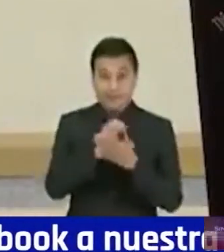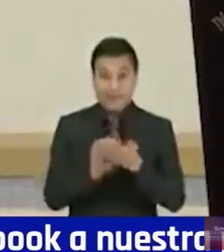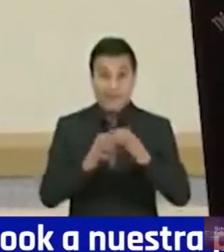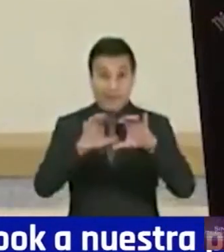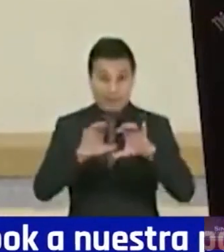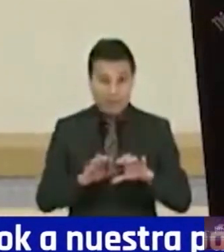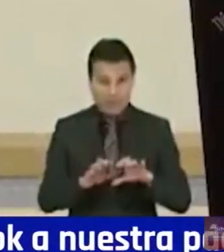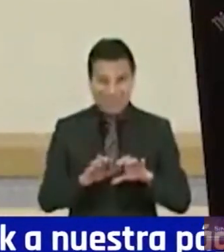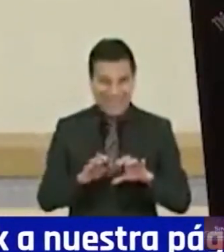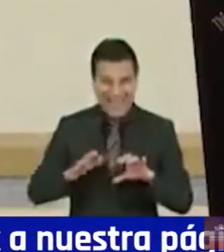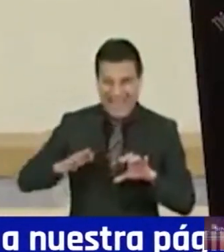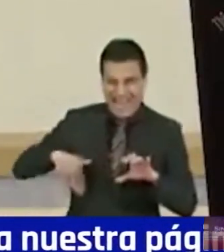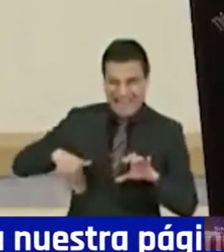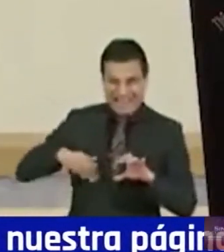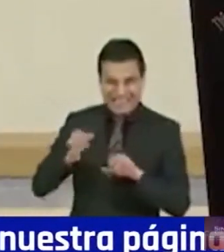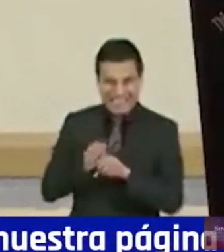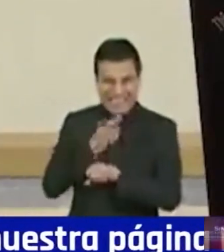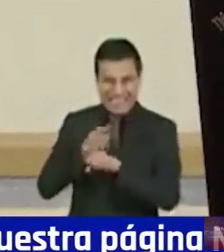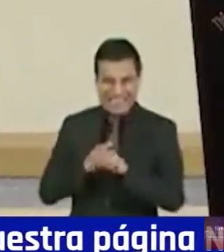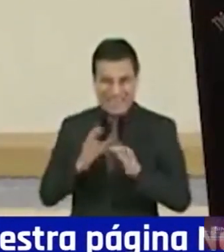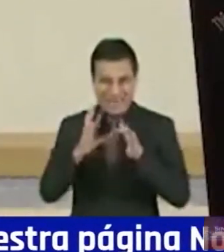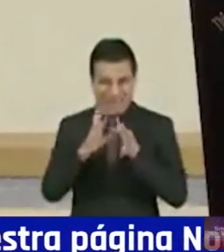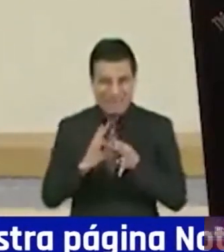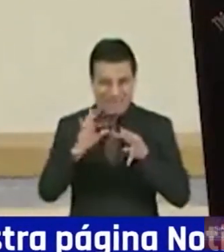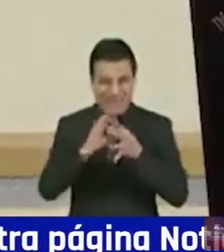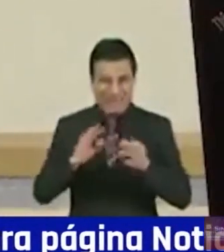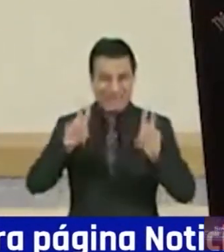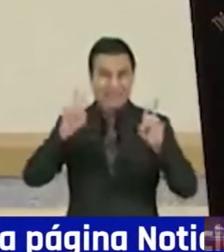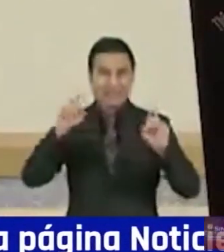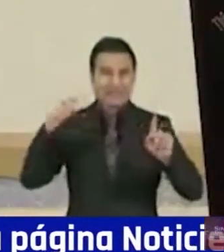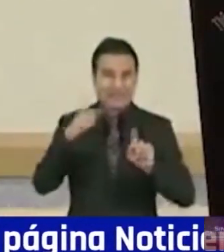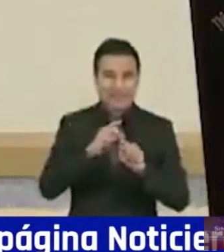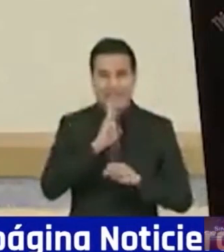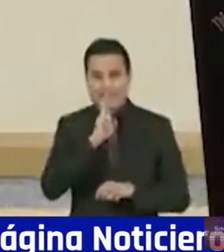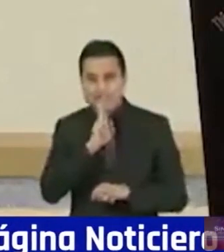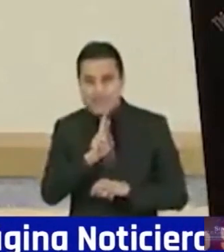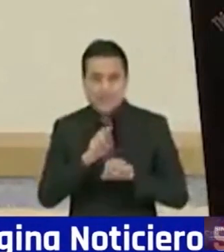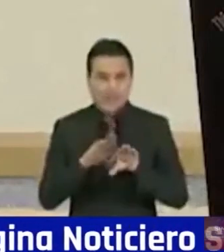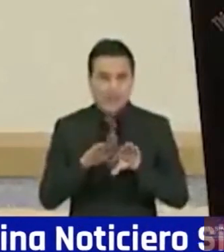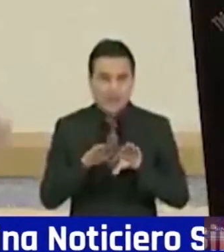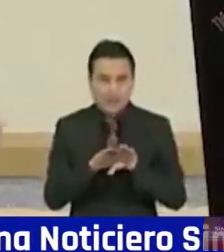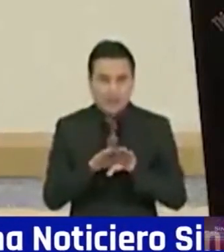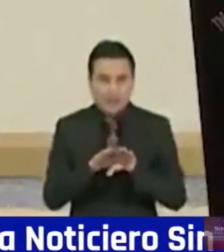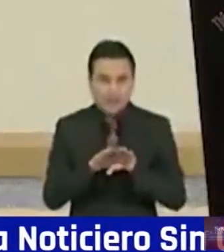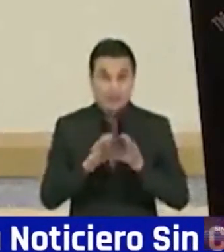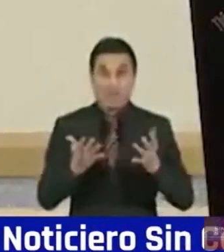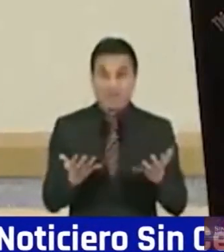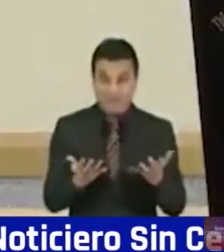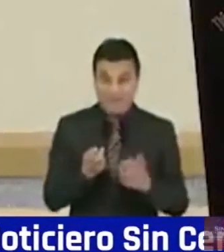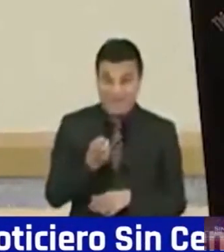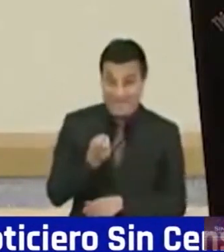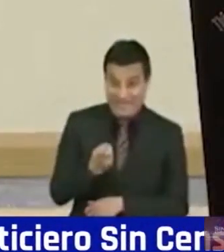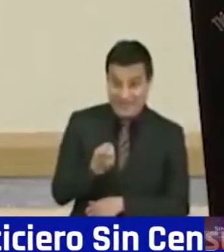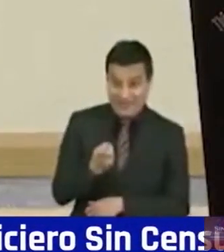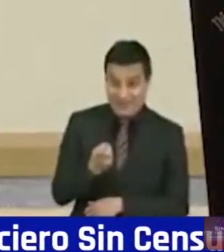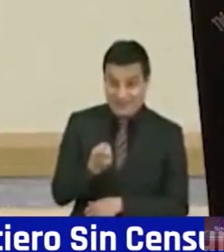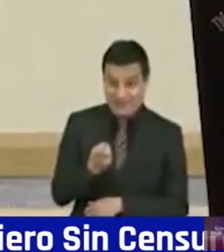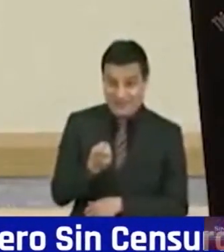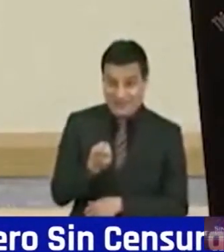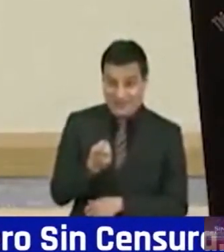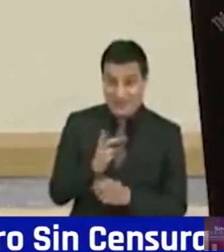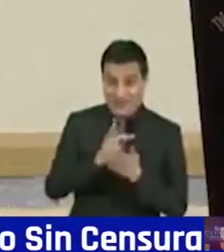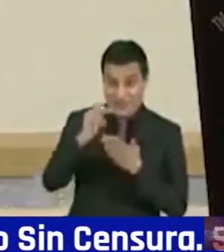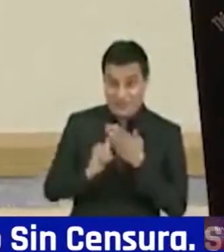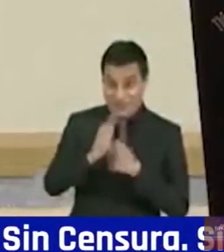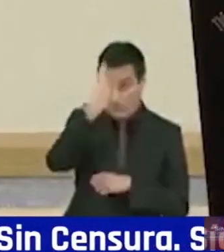de presentar el secretario a propósito de los resultados y que está incorporados en este proyecto